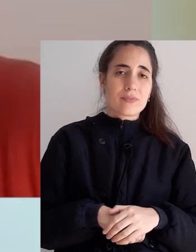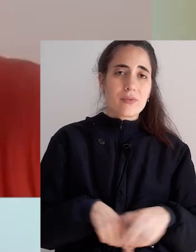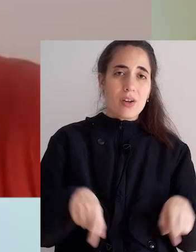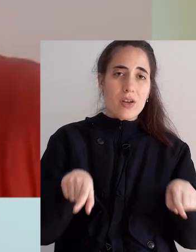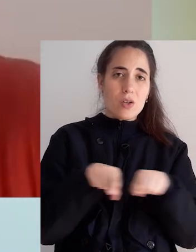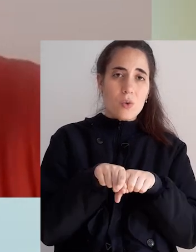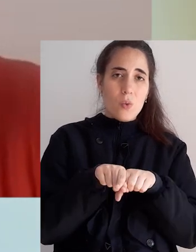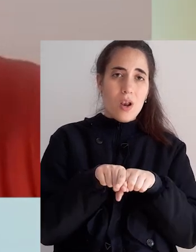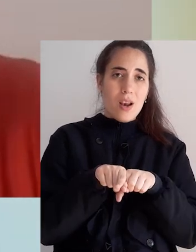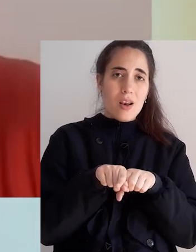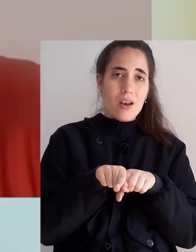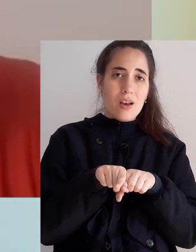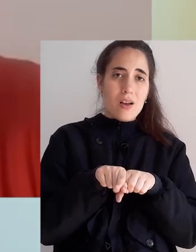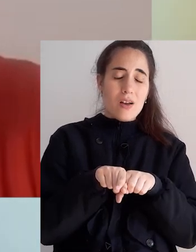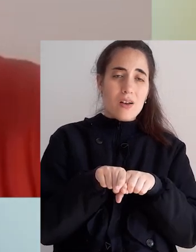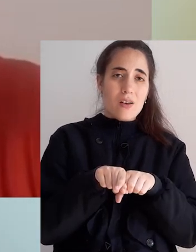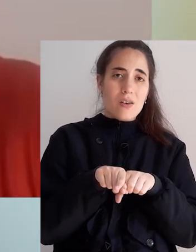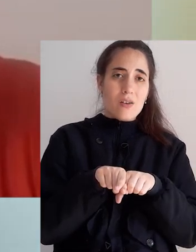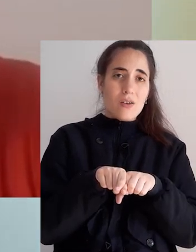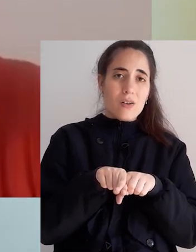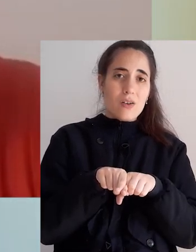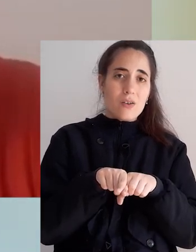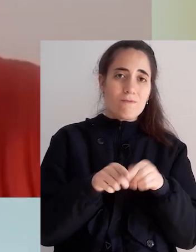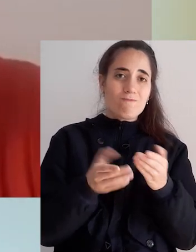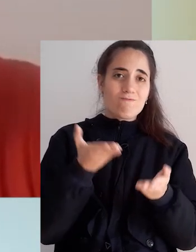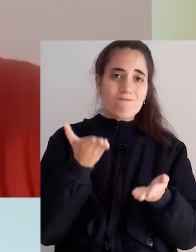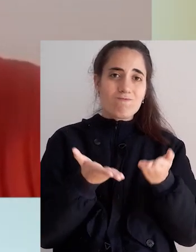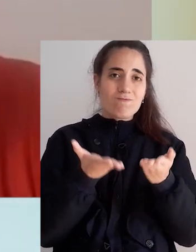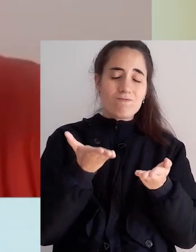de 400 proyectos para tratar.